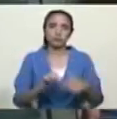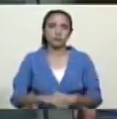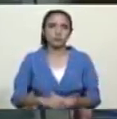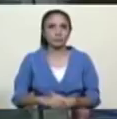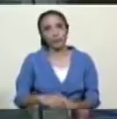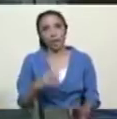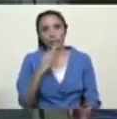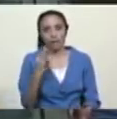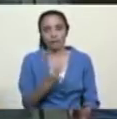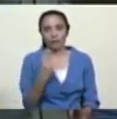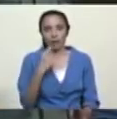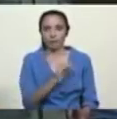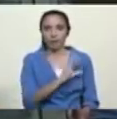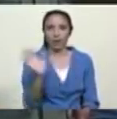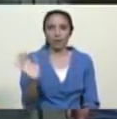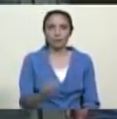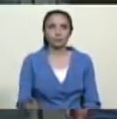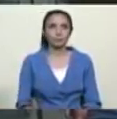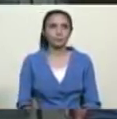es la verdad.